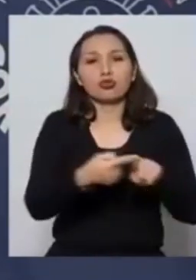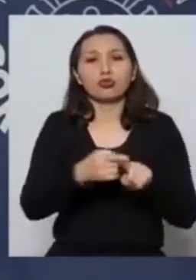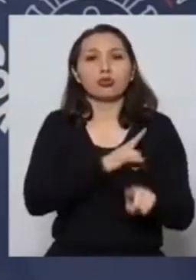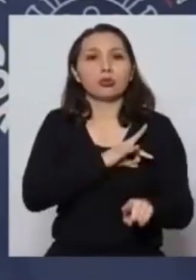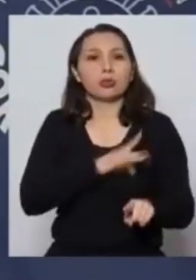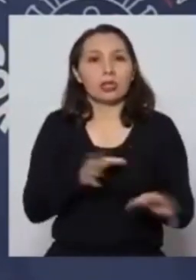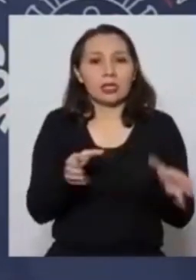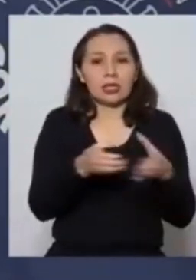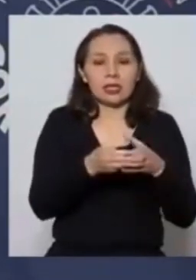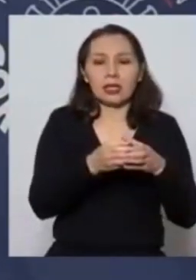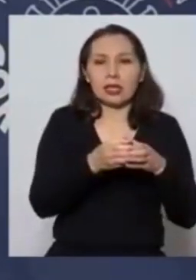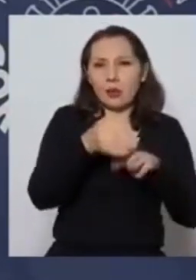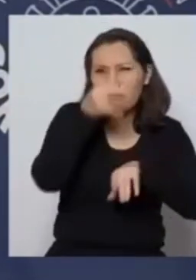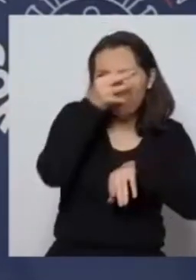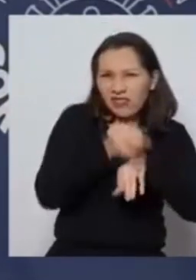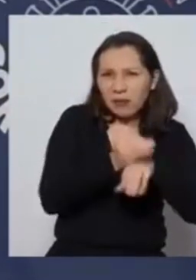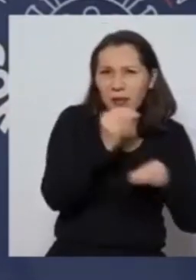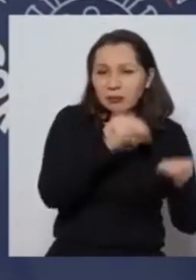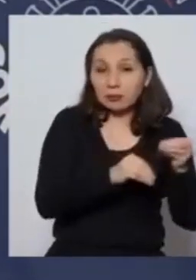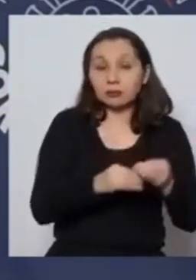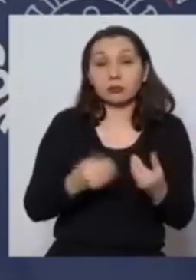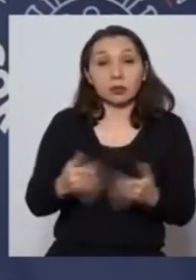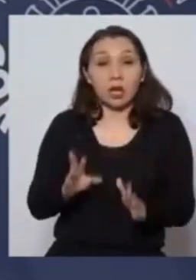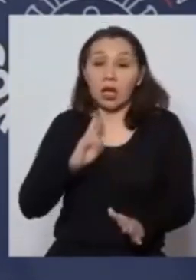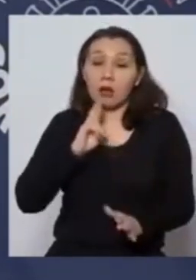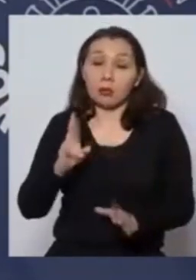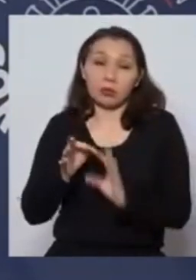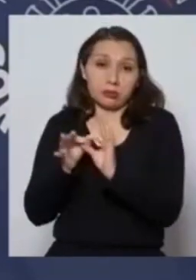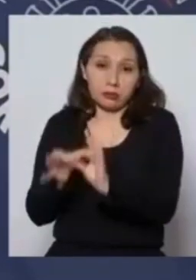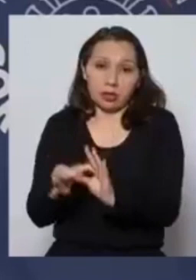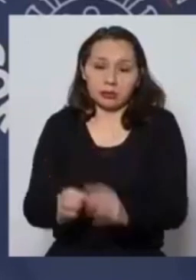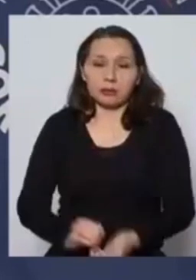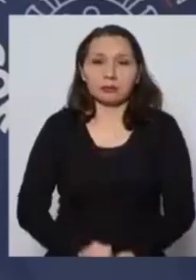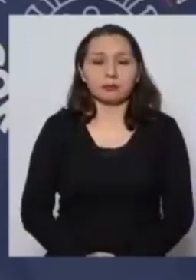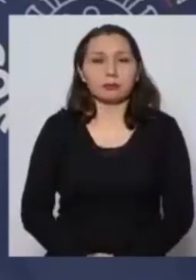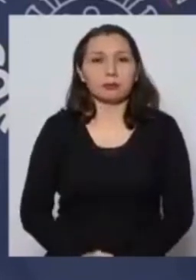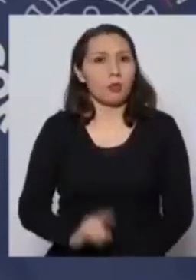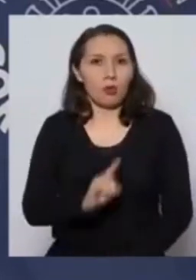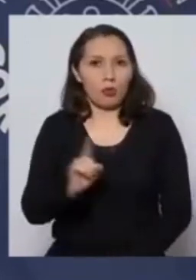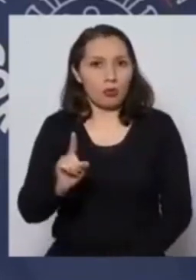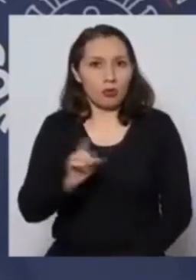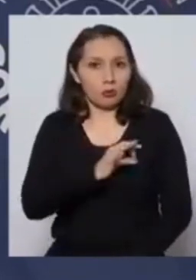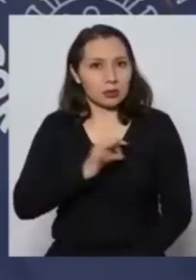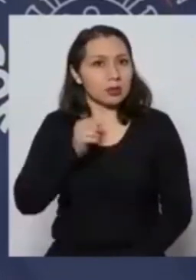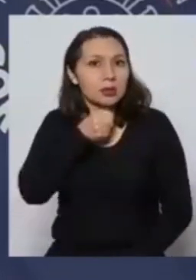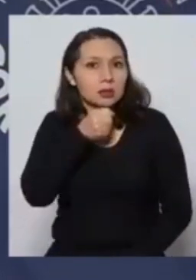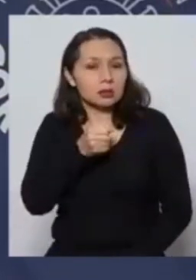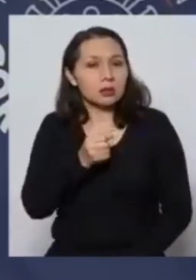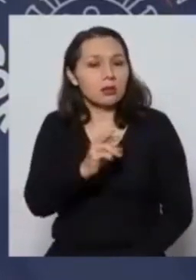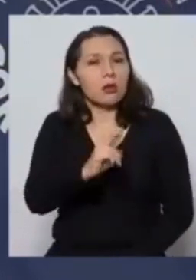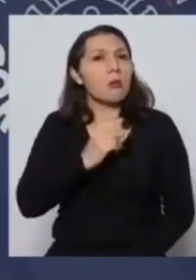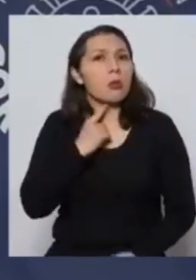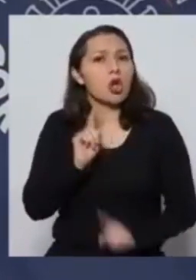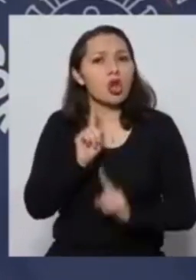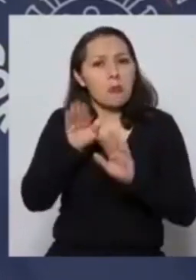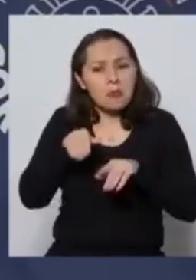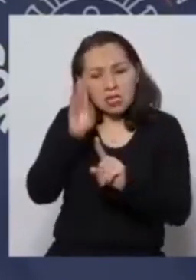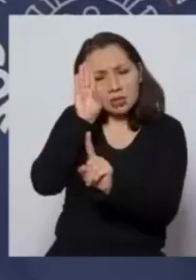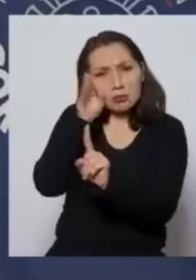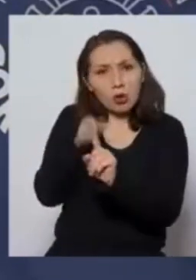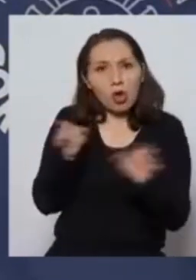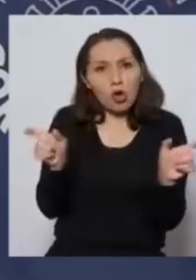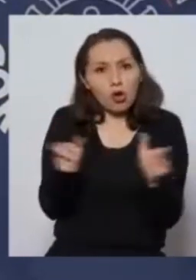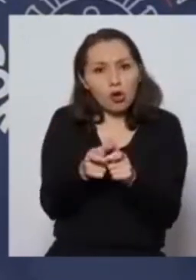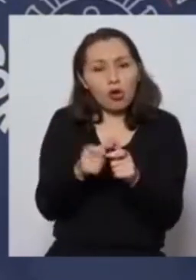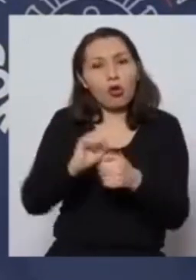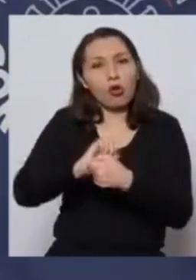Chilena de... Yo creo que la respuesta era bastante sencilla. Ya respondí a la pregunta, gracias. Déjate de mentir. No, ministro, no ha respondido a la pregunta. ¿Por qué no sigue los lineamientos del